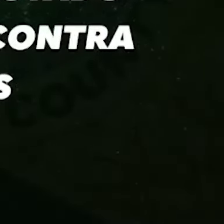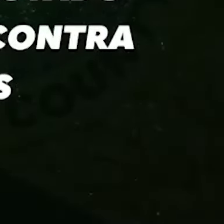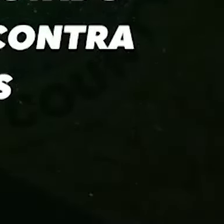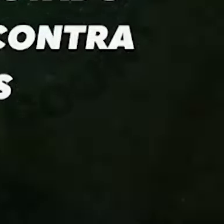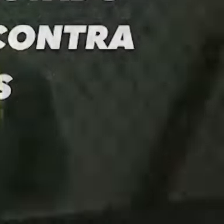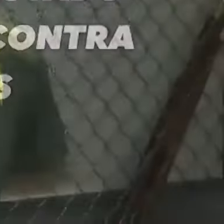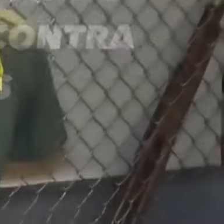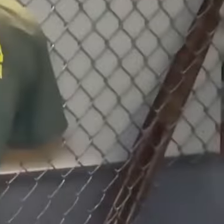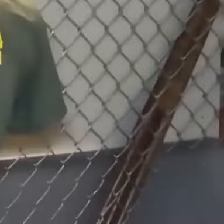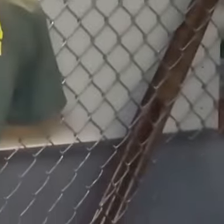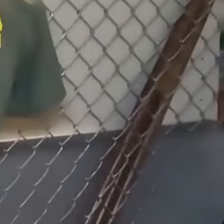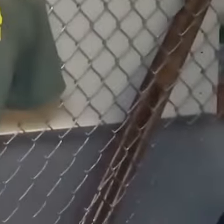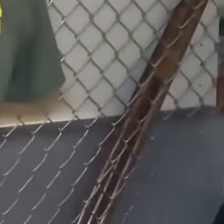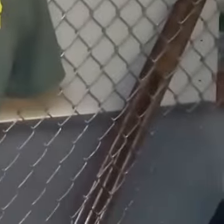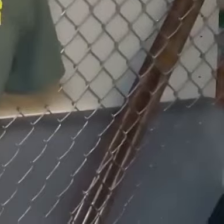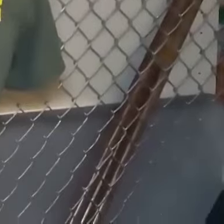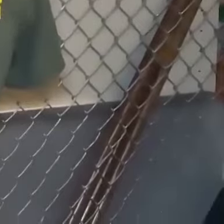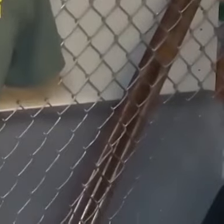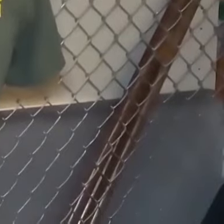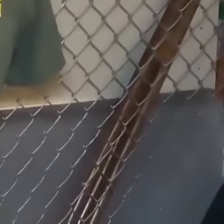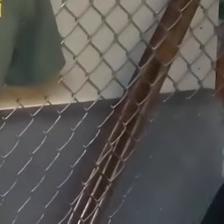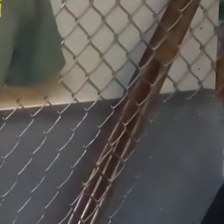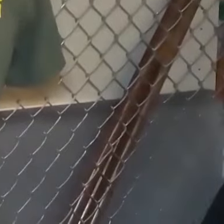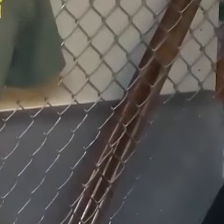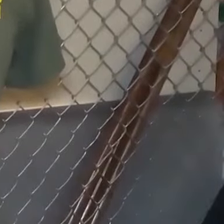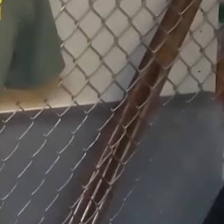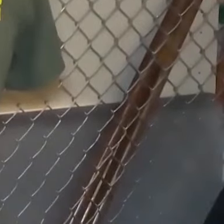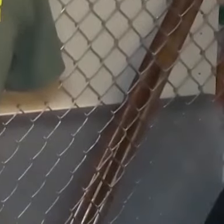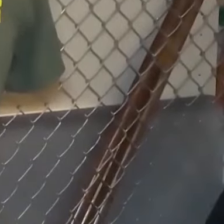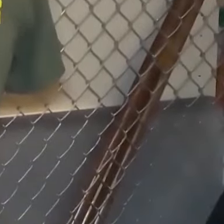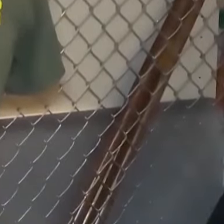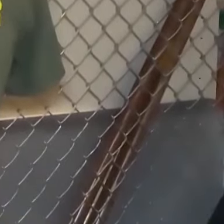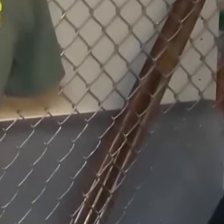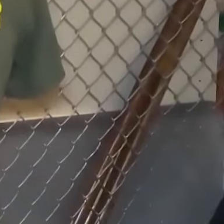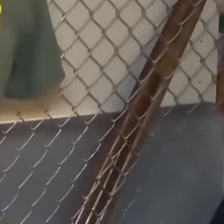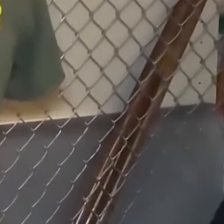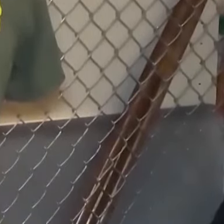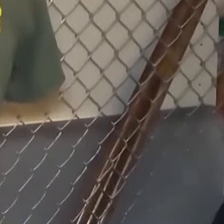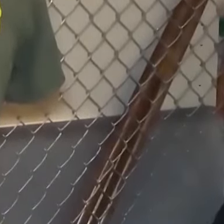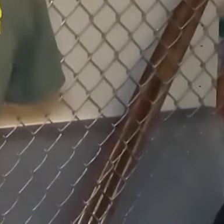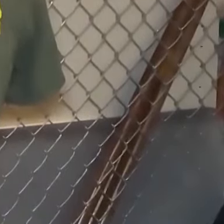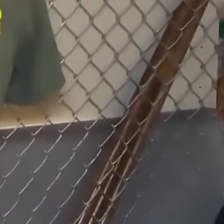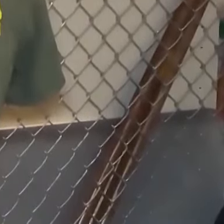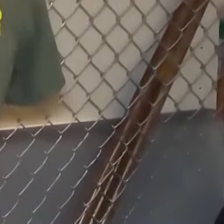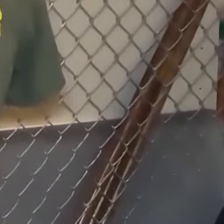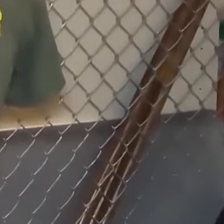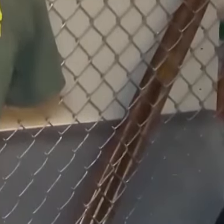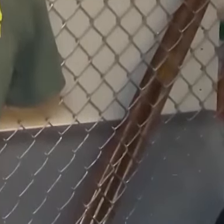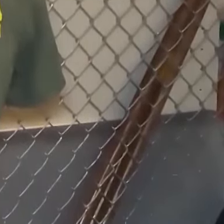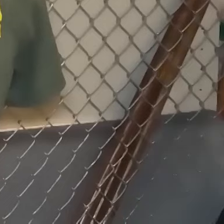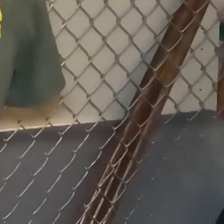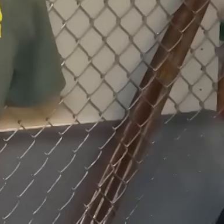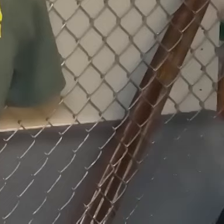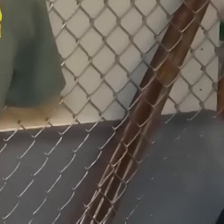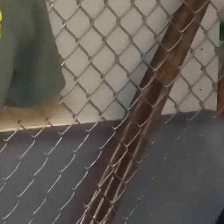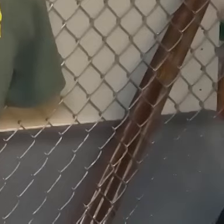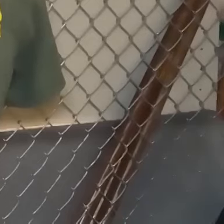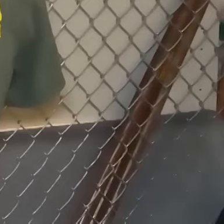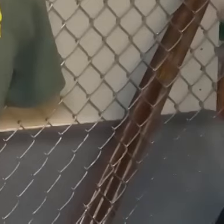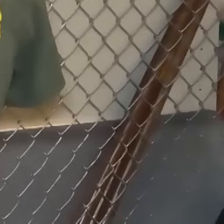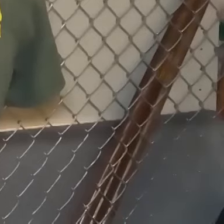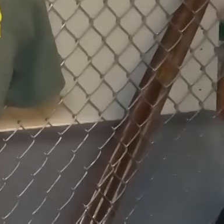agarr Buenas noches Miguel buenas noches Puerto Rico ya vieron ustedes quién es es